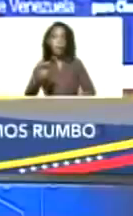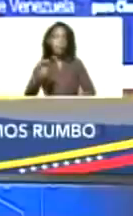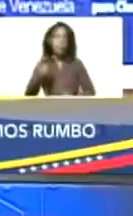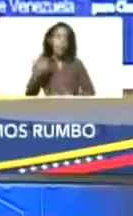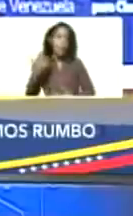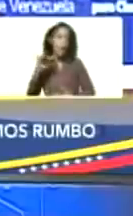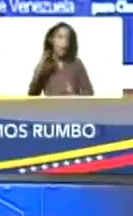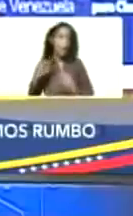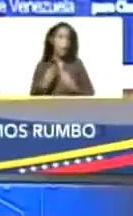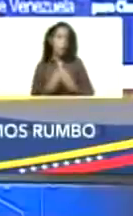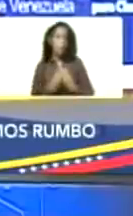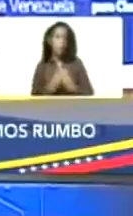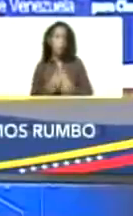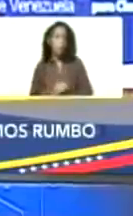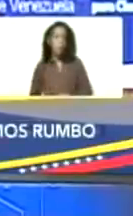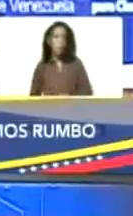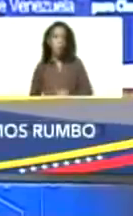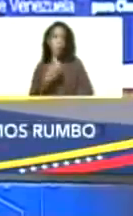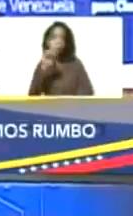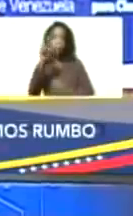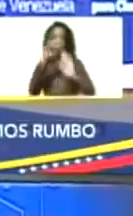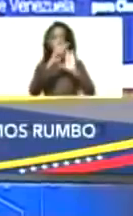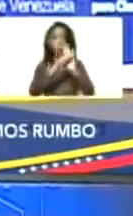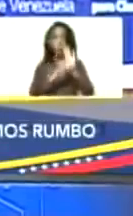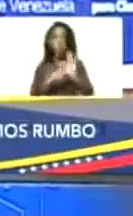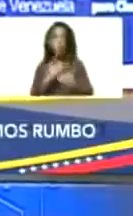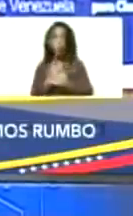compañeros, en un nivel,